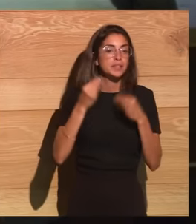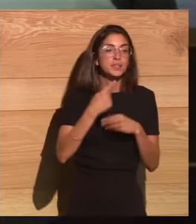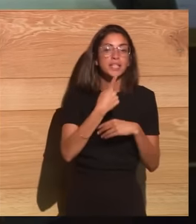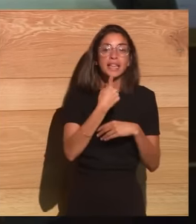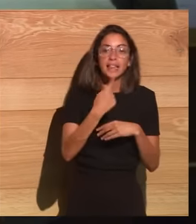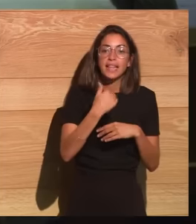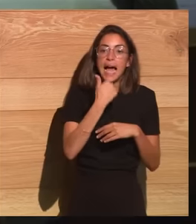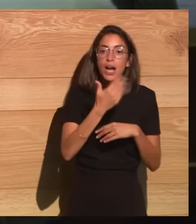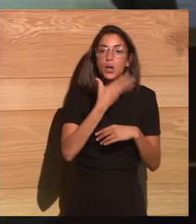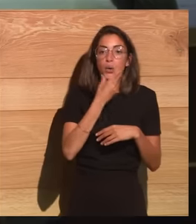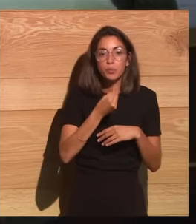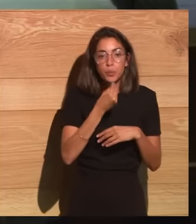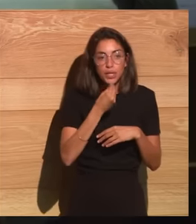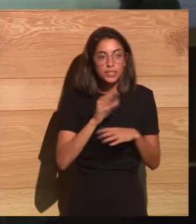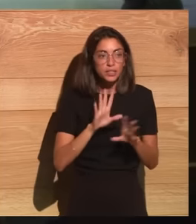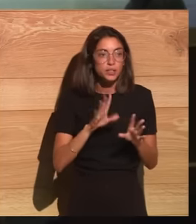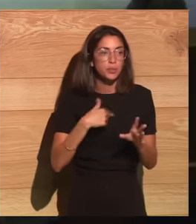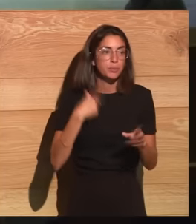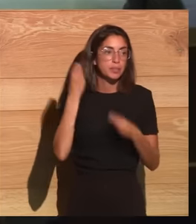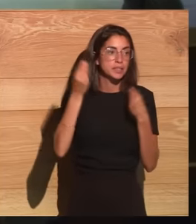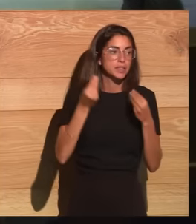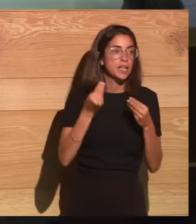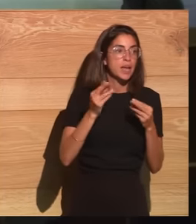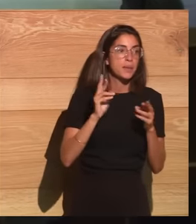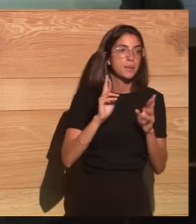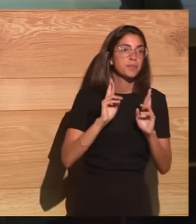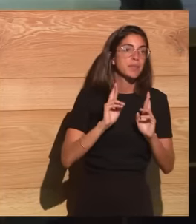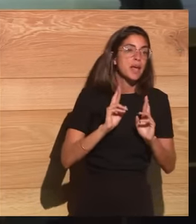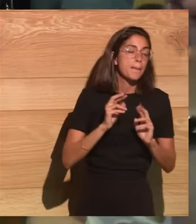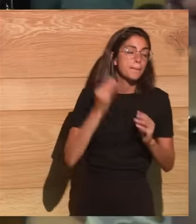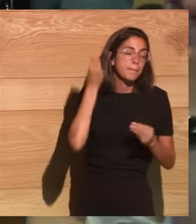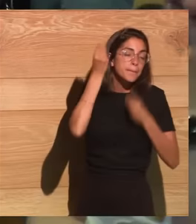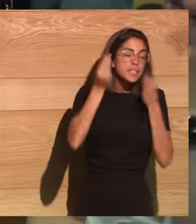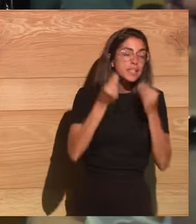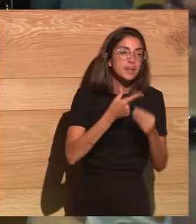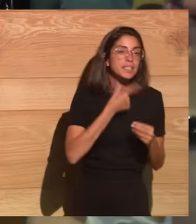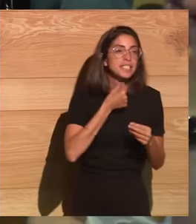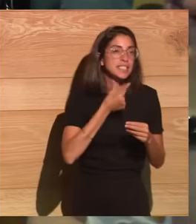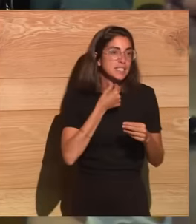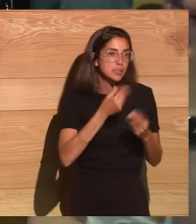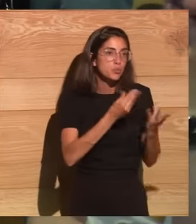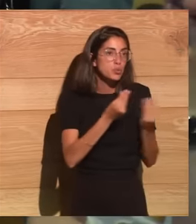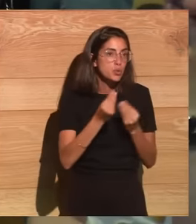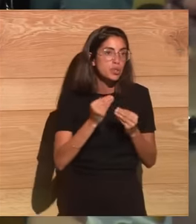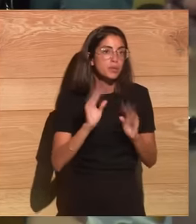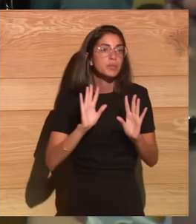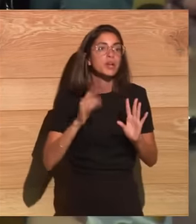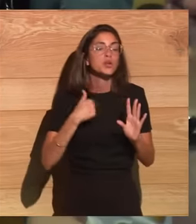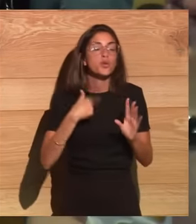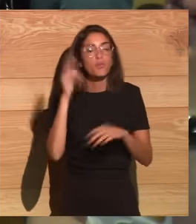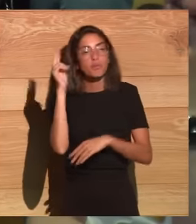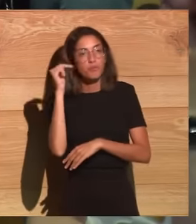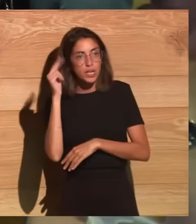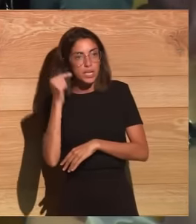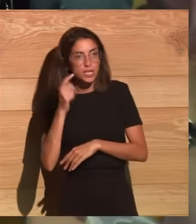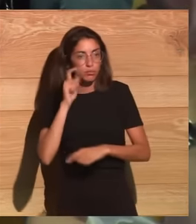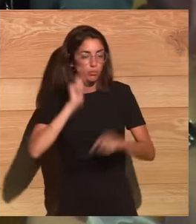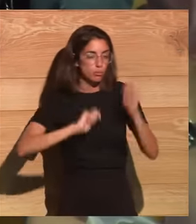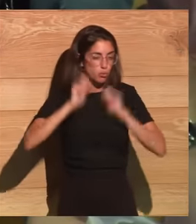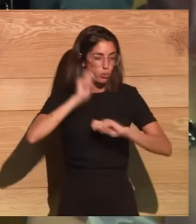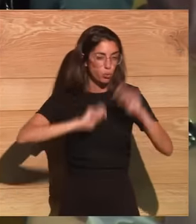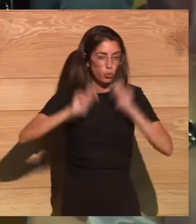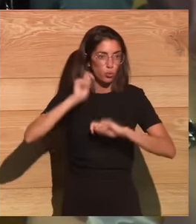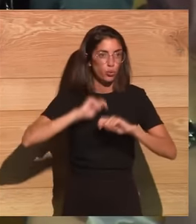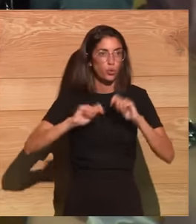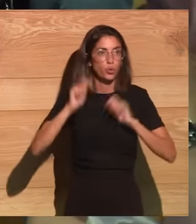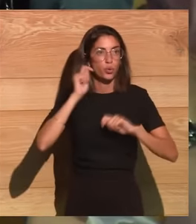bonito que te esperaba muchísima risa y de repente te echaste a llorar. Y me reí. Lloré mucho el viernes, pero muchísimo. O sea, estaba